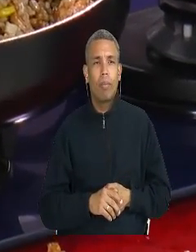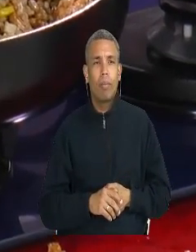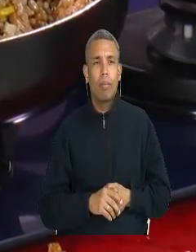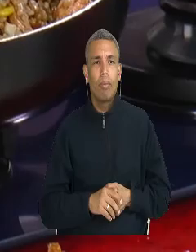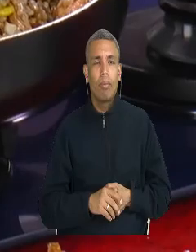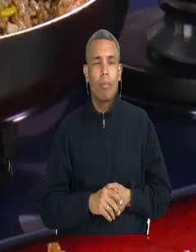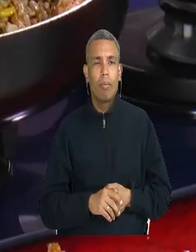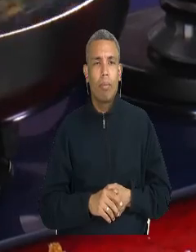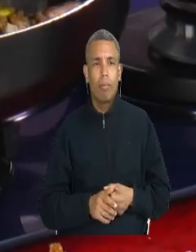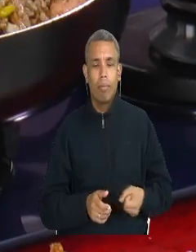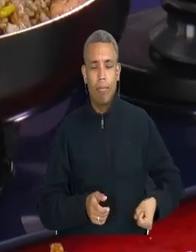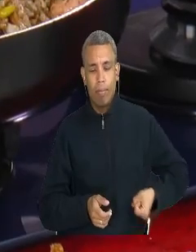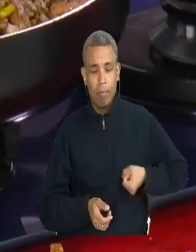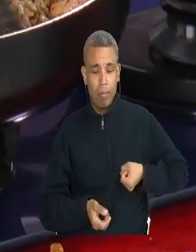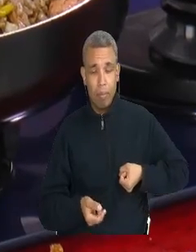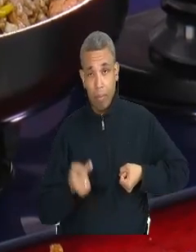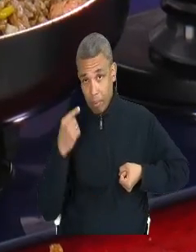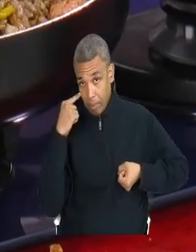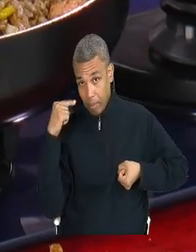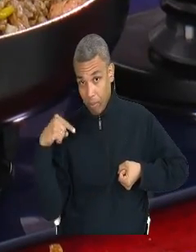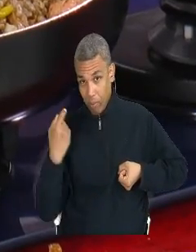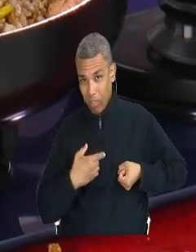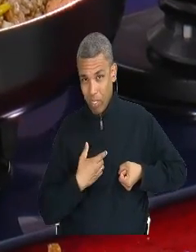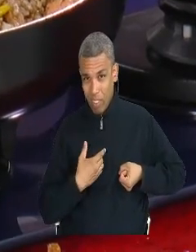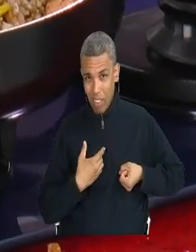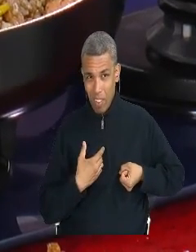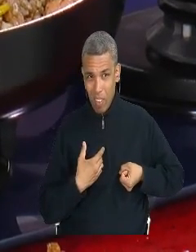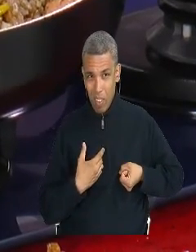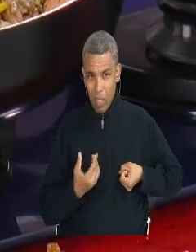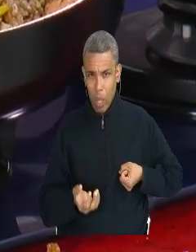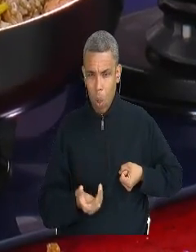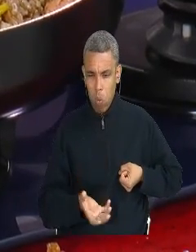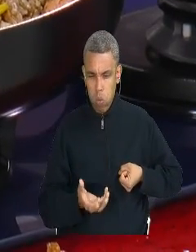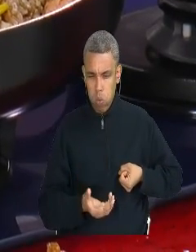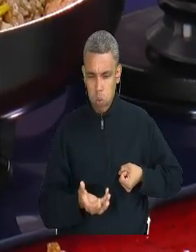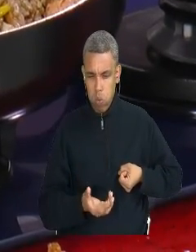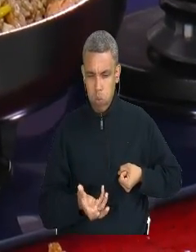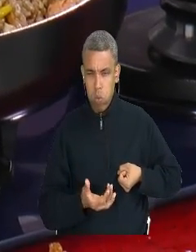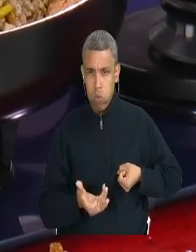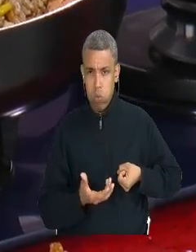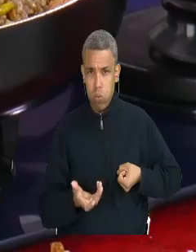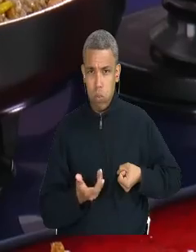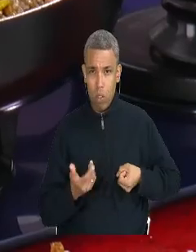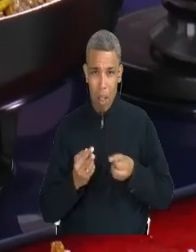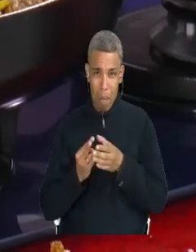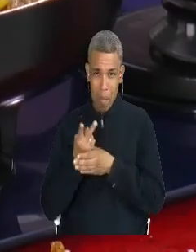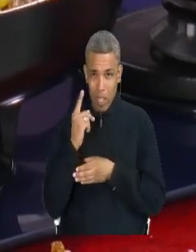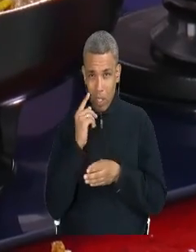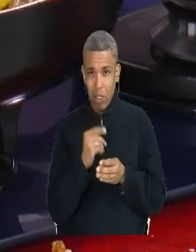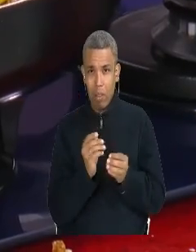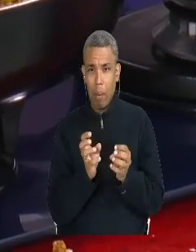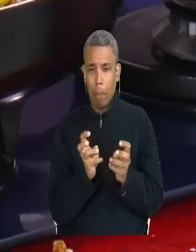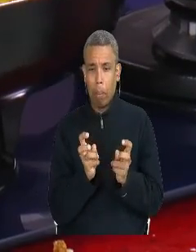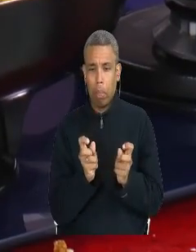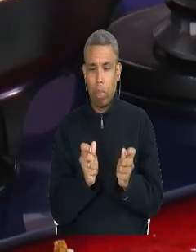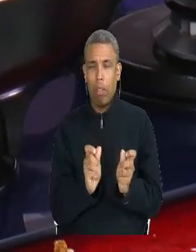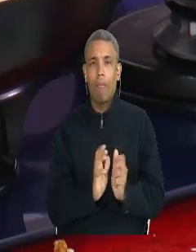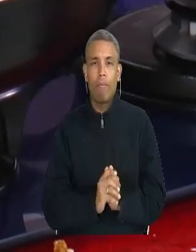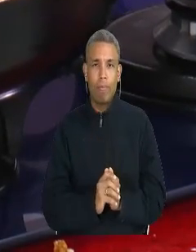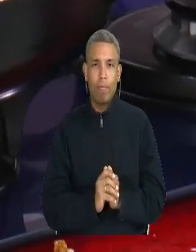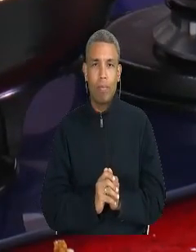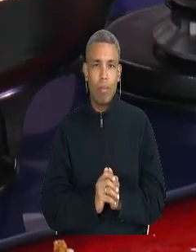mucho. ¿Sí? ¿Por qué? Porque la calor lo que hace es marchitarlos en el momento. Entonces, al final siempre de esta